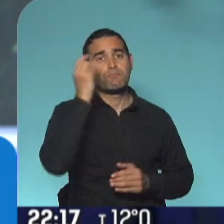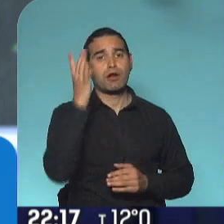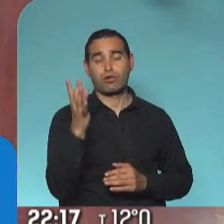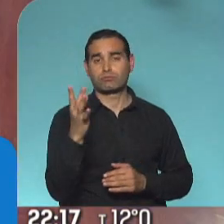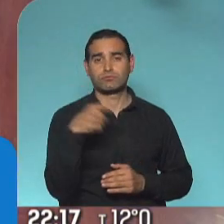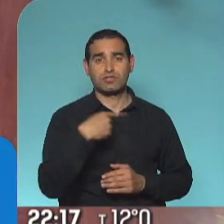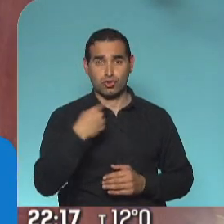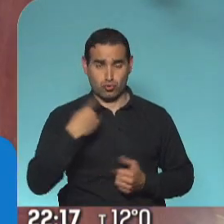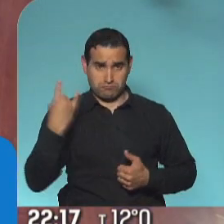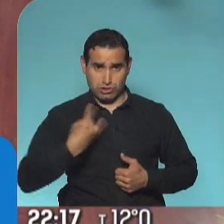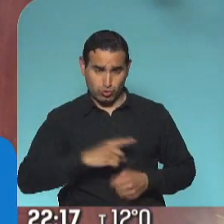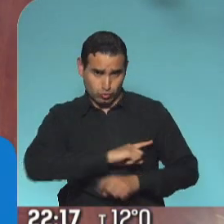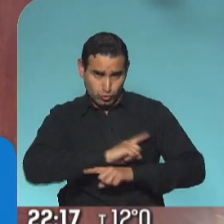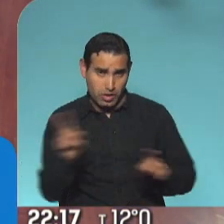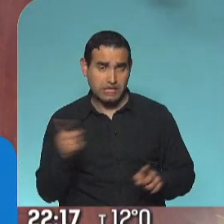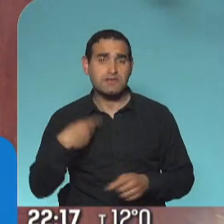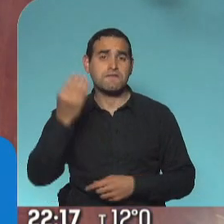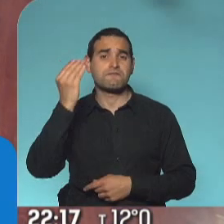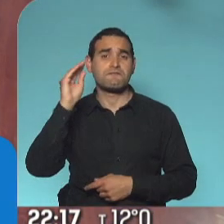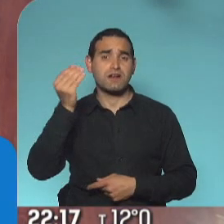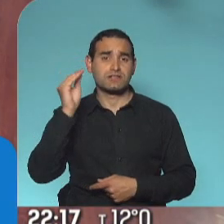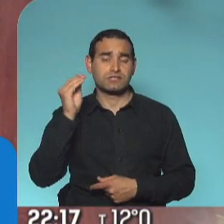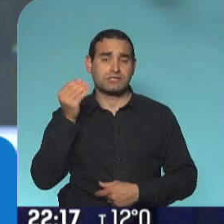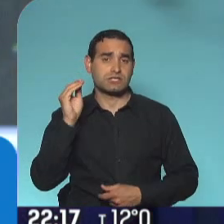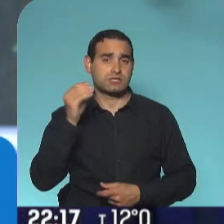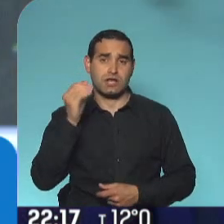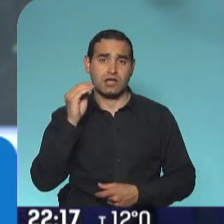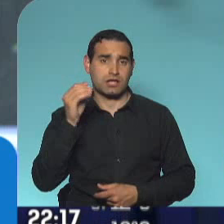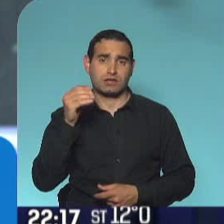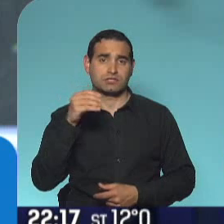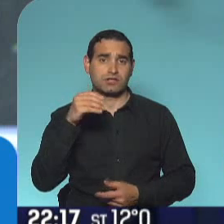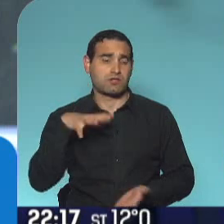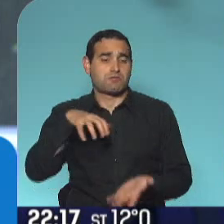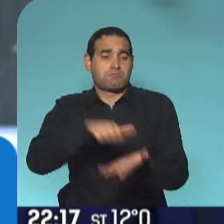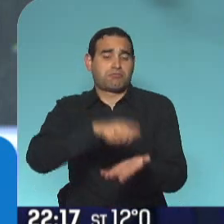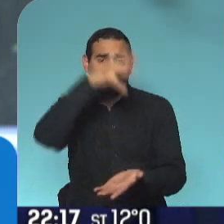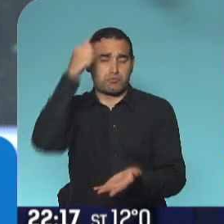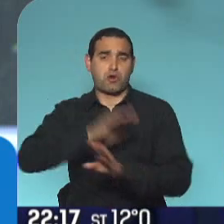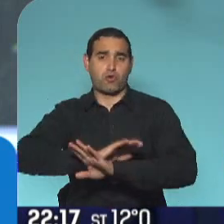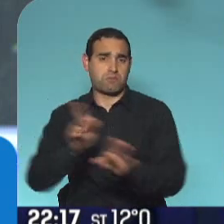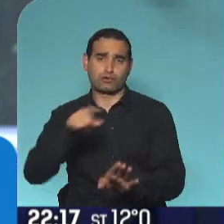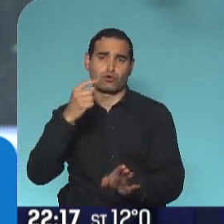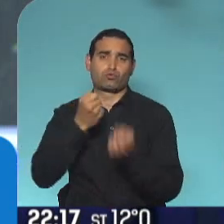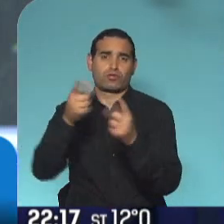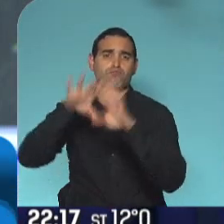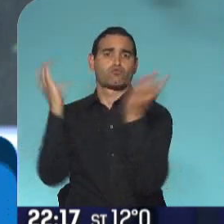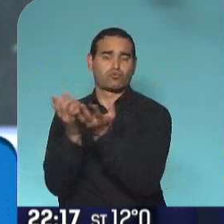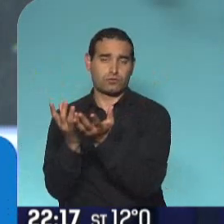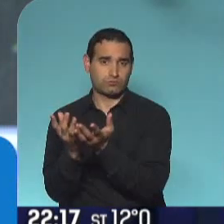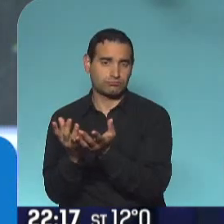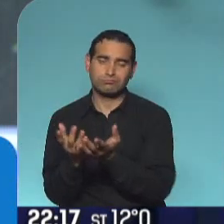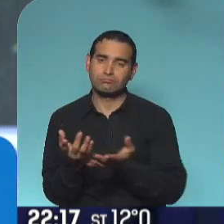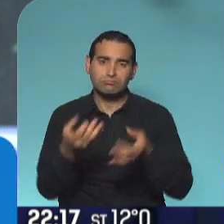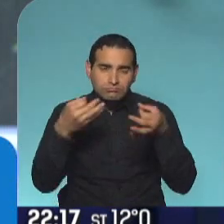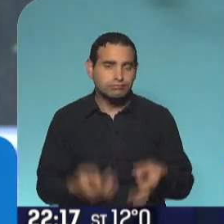llamarlo mentiroso y de que Brasil se internacionalice en lo que es la lucha de la Amazonia. Conclusión, no hay